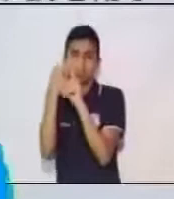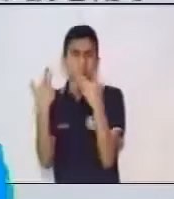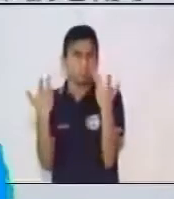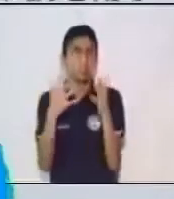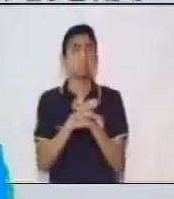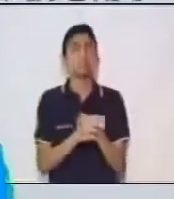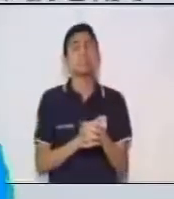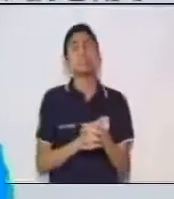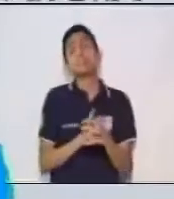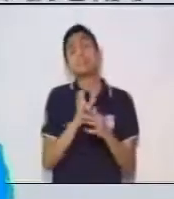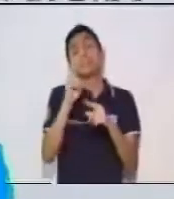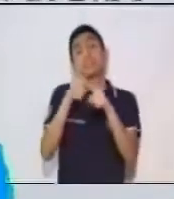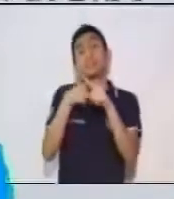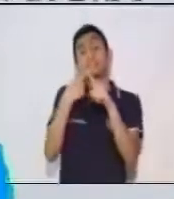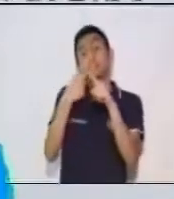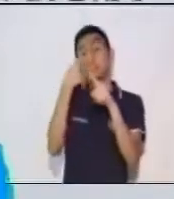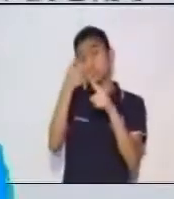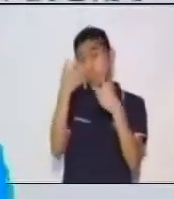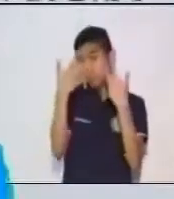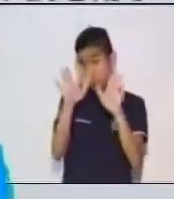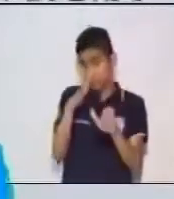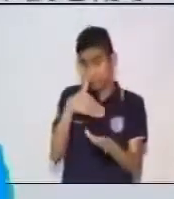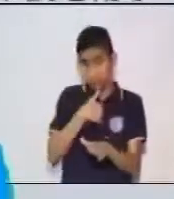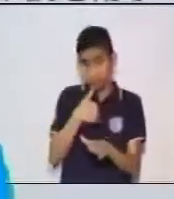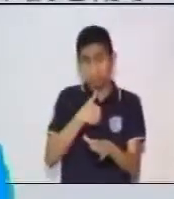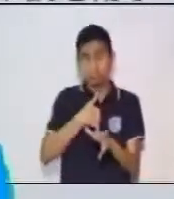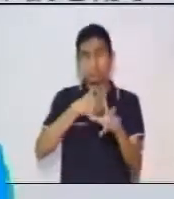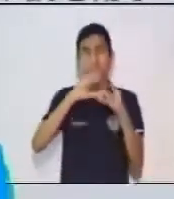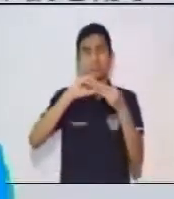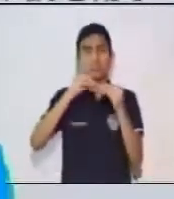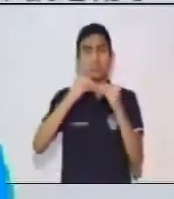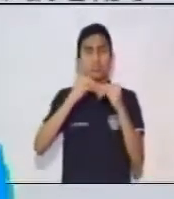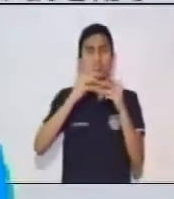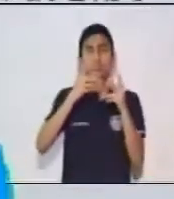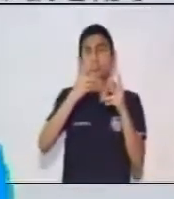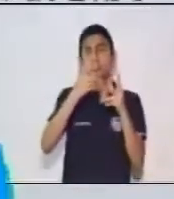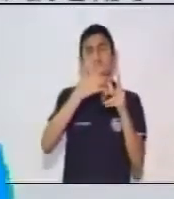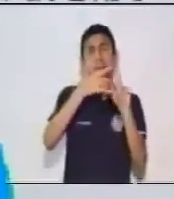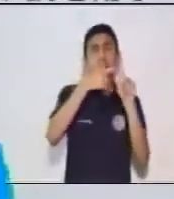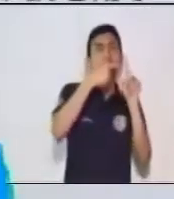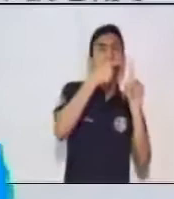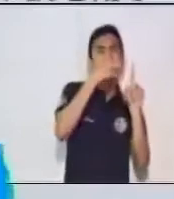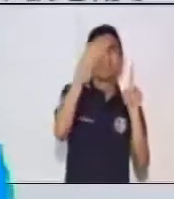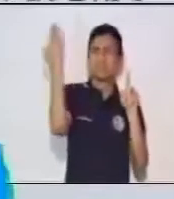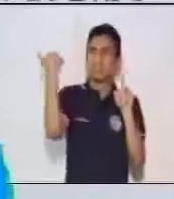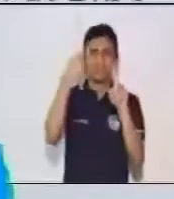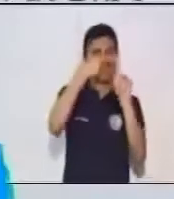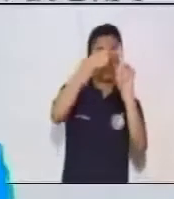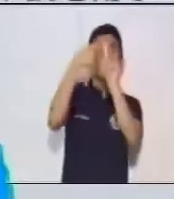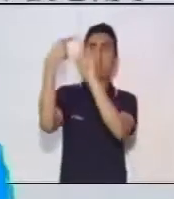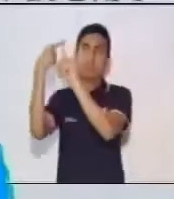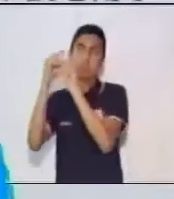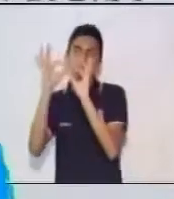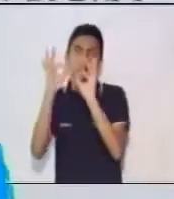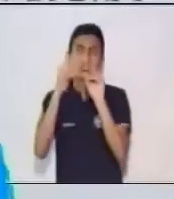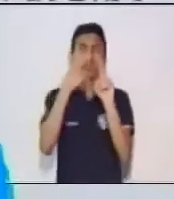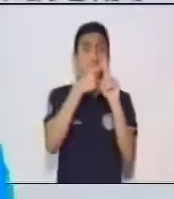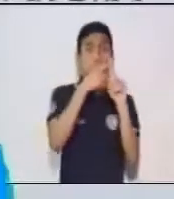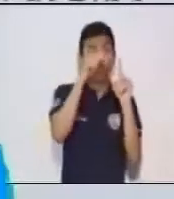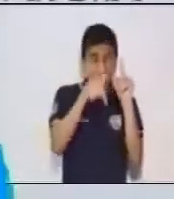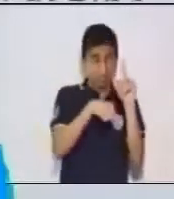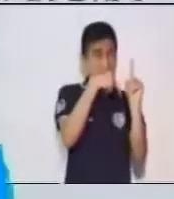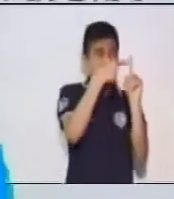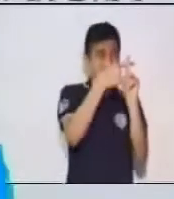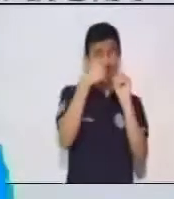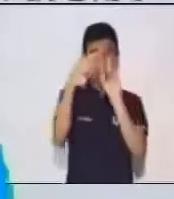Cuando nos aparecen de esta forma los signos, ¿verdad?, ya no los dos positivos, entonces tenemos que tener cuidado